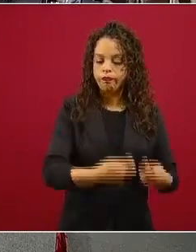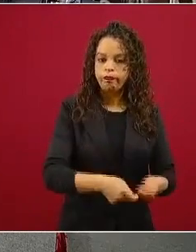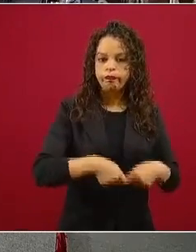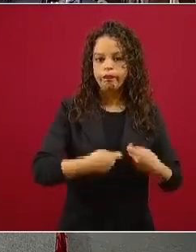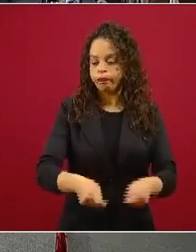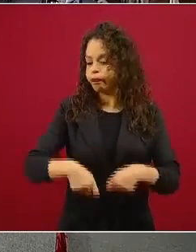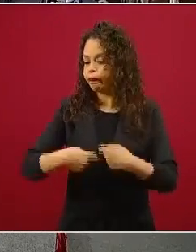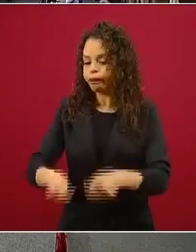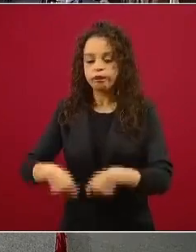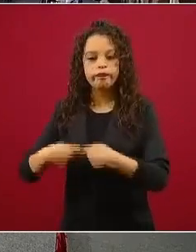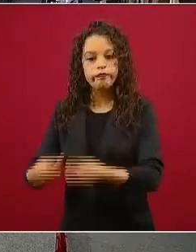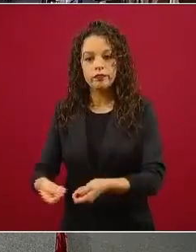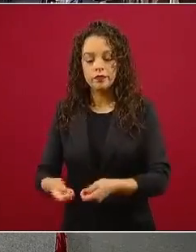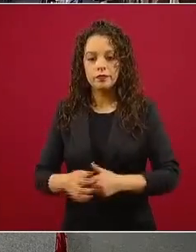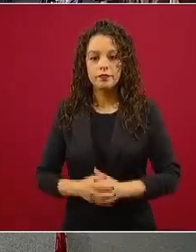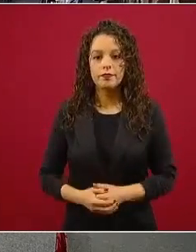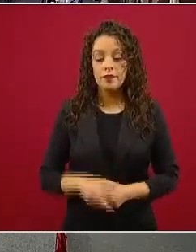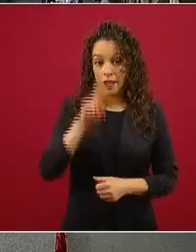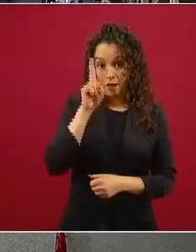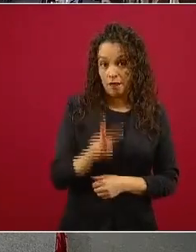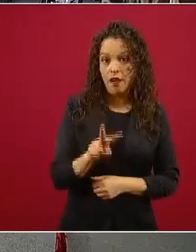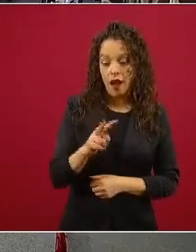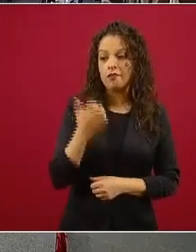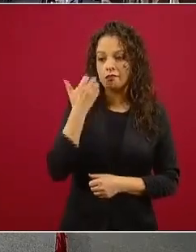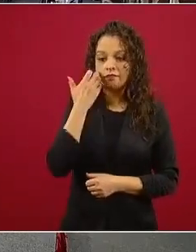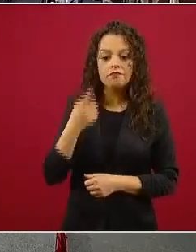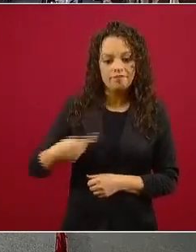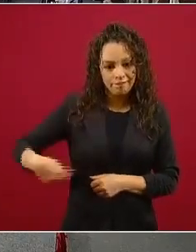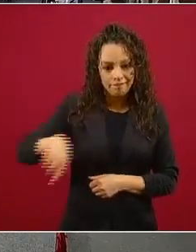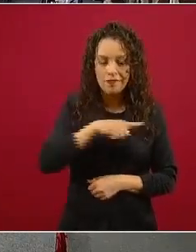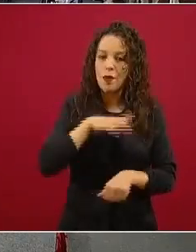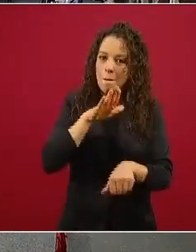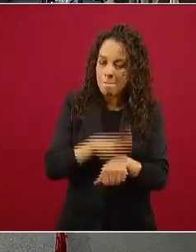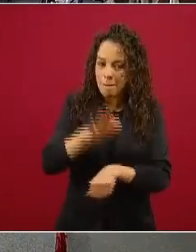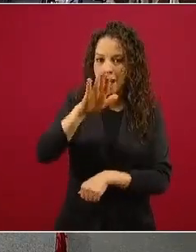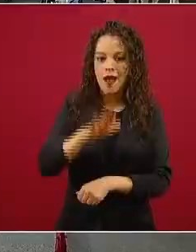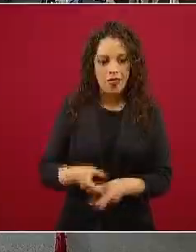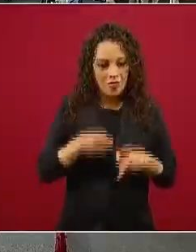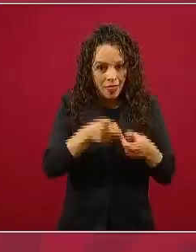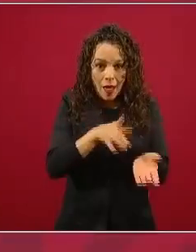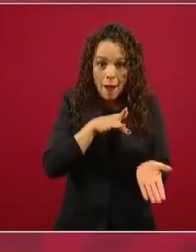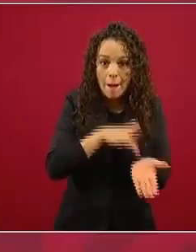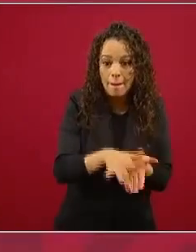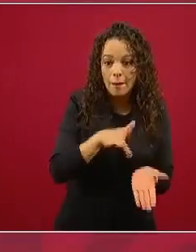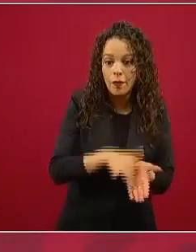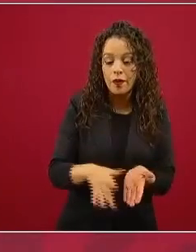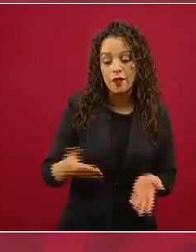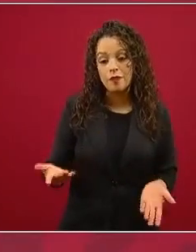Entonces, quisiéramos ayudarlos más, pero son nuestras